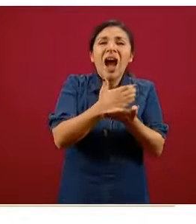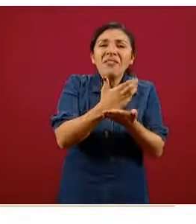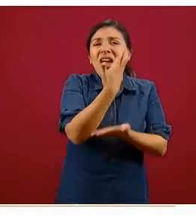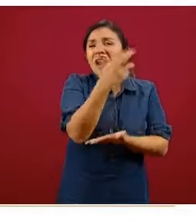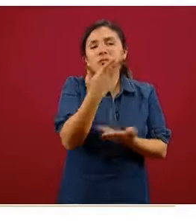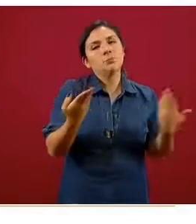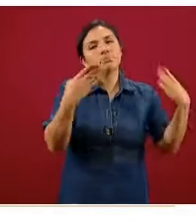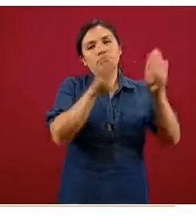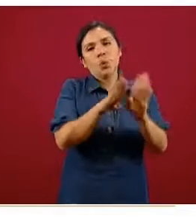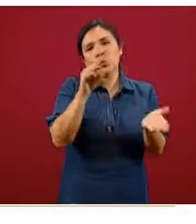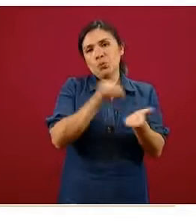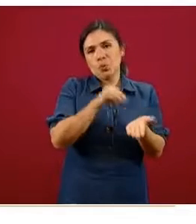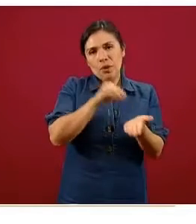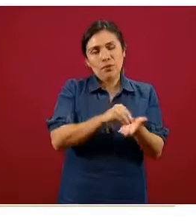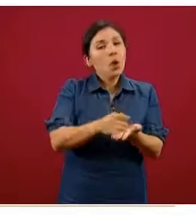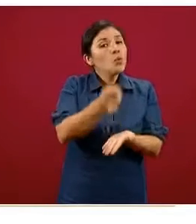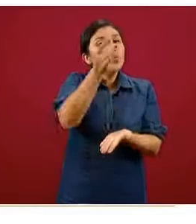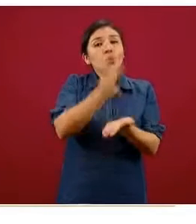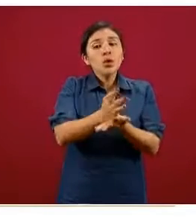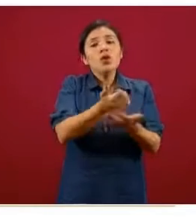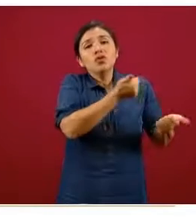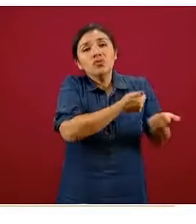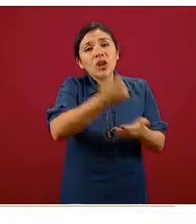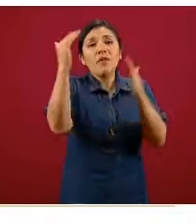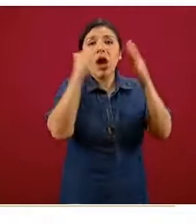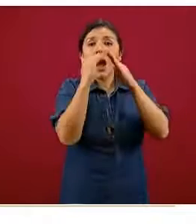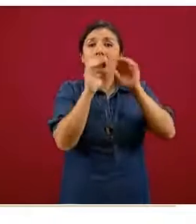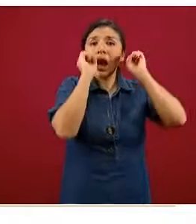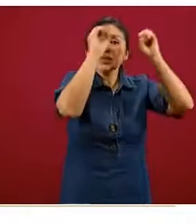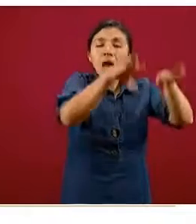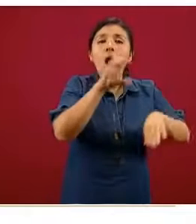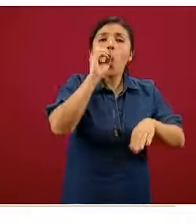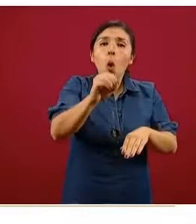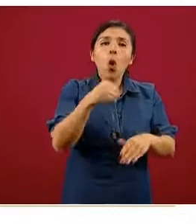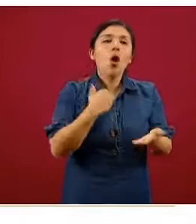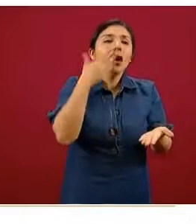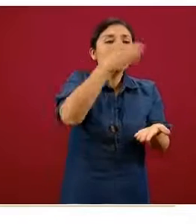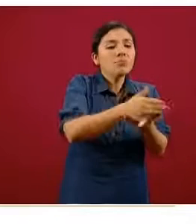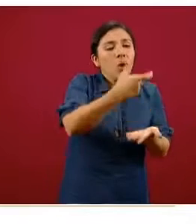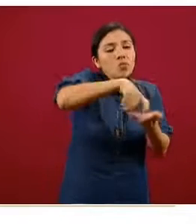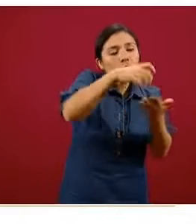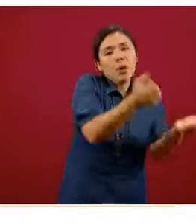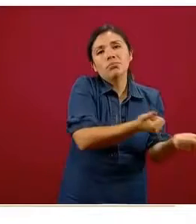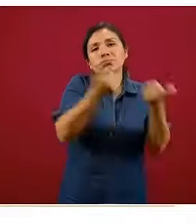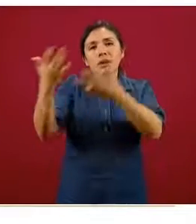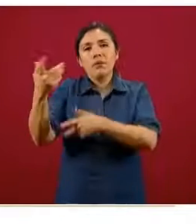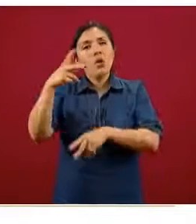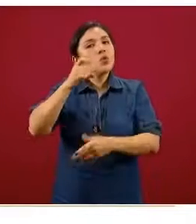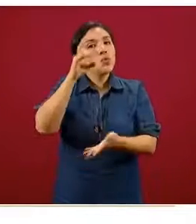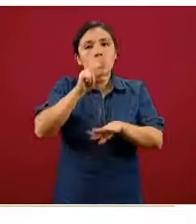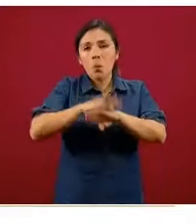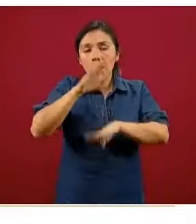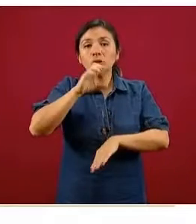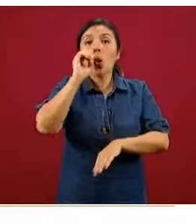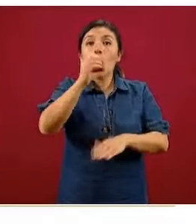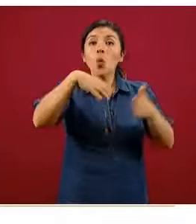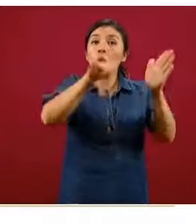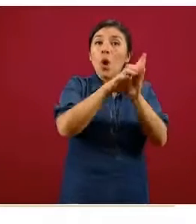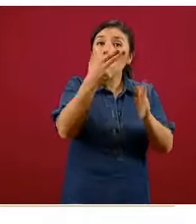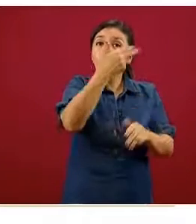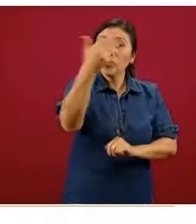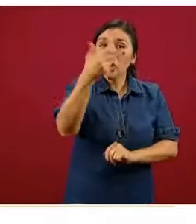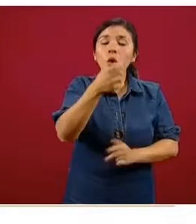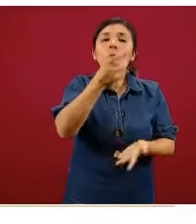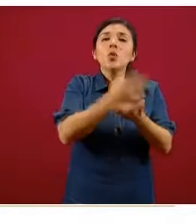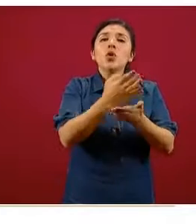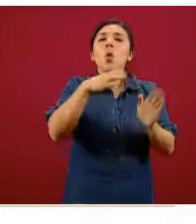mantiene cerrado y por lo tanto solo hay servicio a domicilio, servicio para llevar o en el caso de los hoteles, servicio a la habitación.